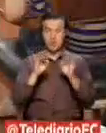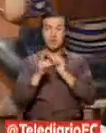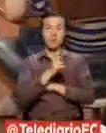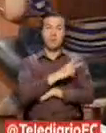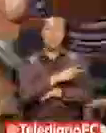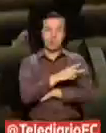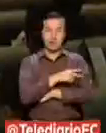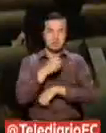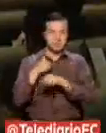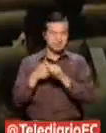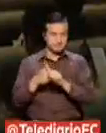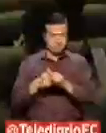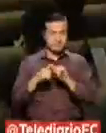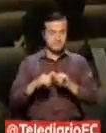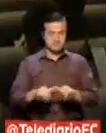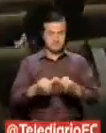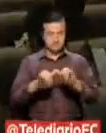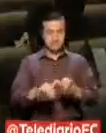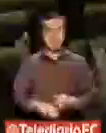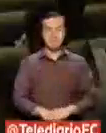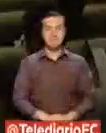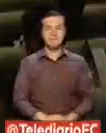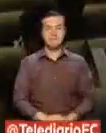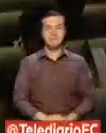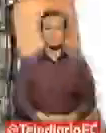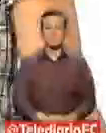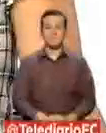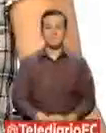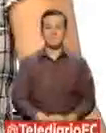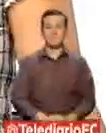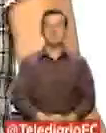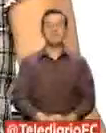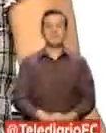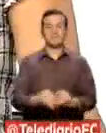vocales definitivos. Olga Velasco, Telediario.